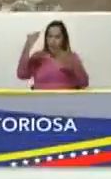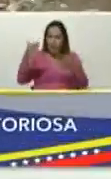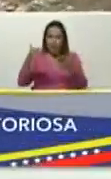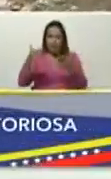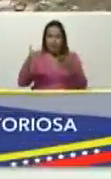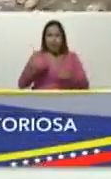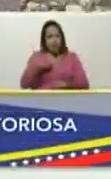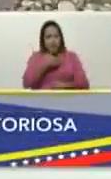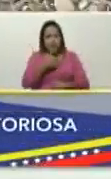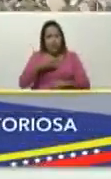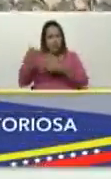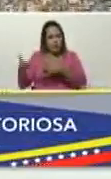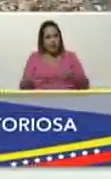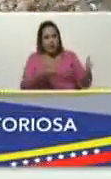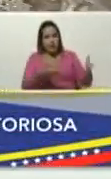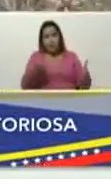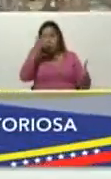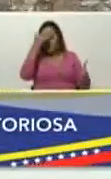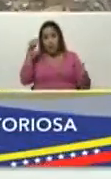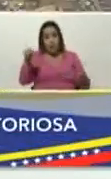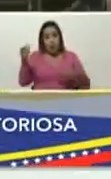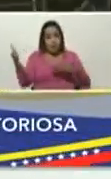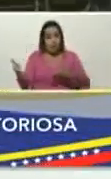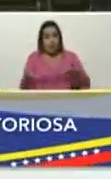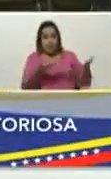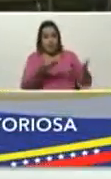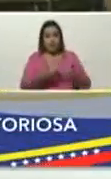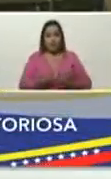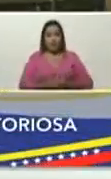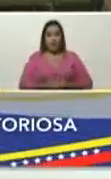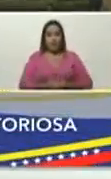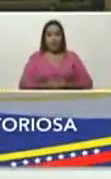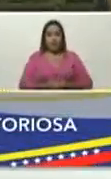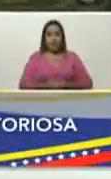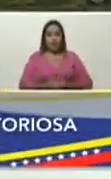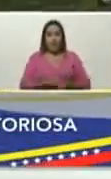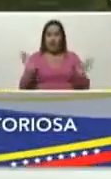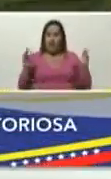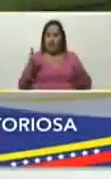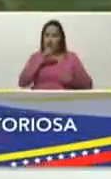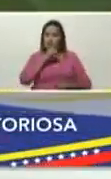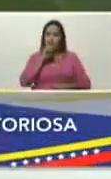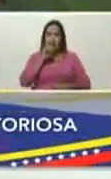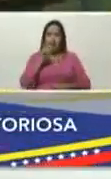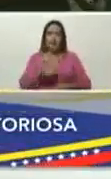Que viniera Ángel, se les olvidó invitarlo. Ángel, ¿ah?